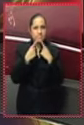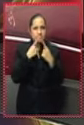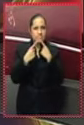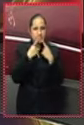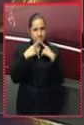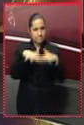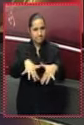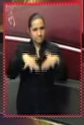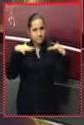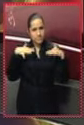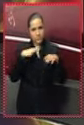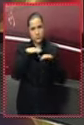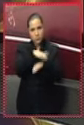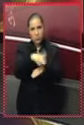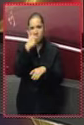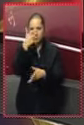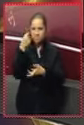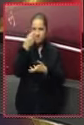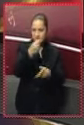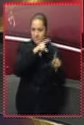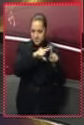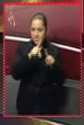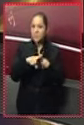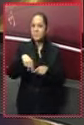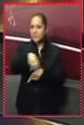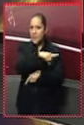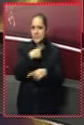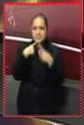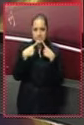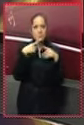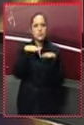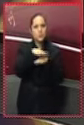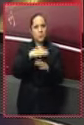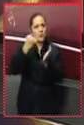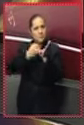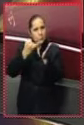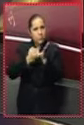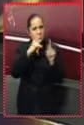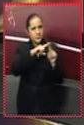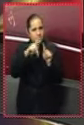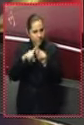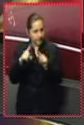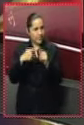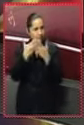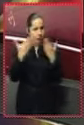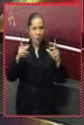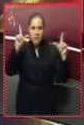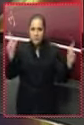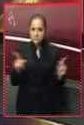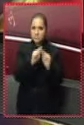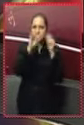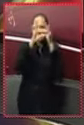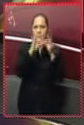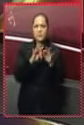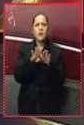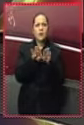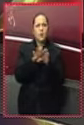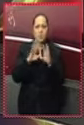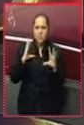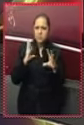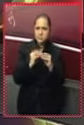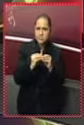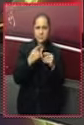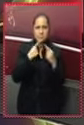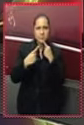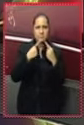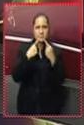de Diputados y esta concluyó con la aprobación de la miscelánea fiscal a la ley de ingresos. Vamos a ver, a recapitular cómo se dio este trabajo. Precisamente,